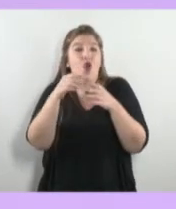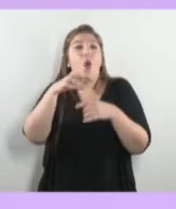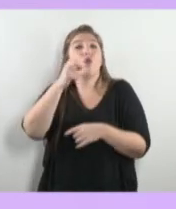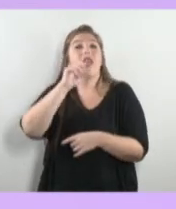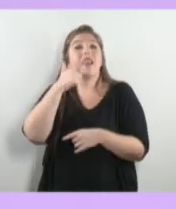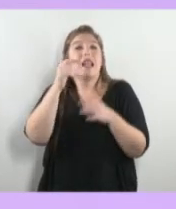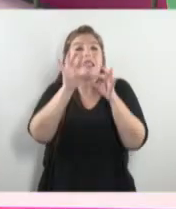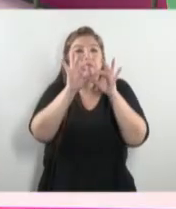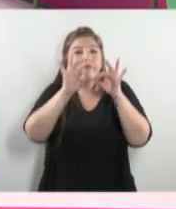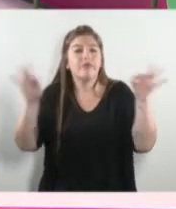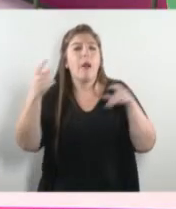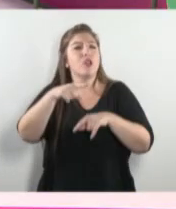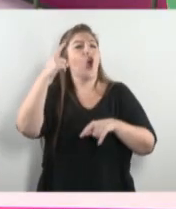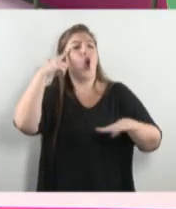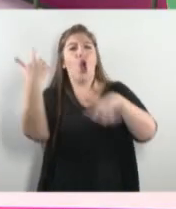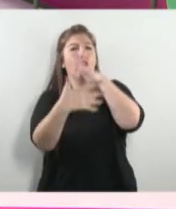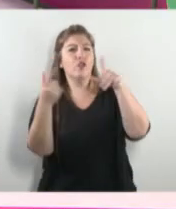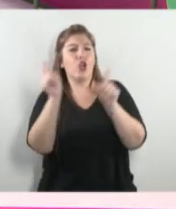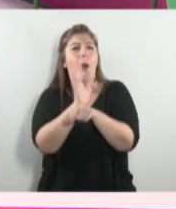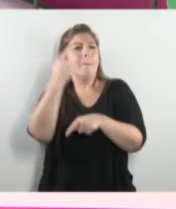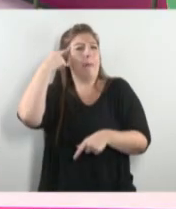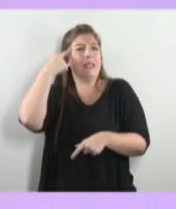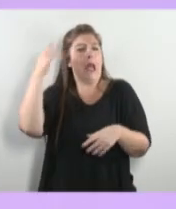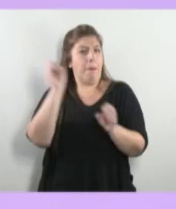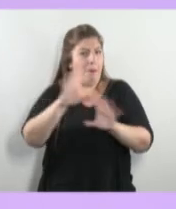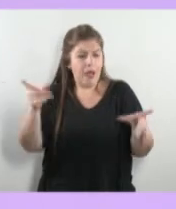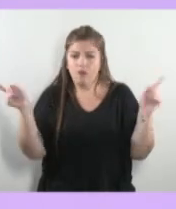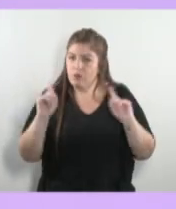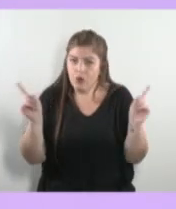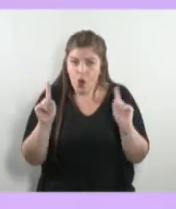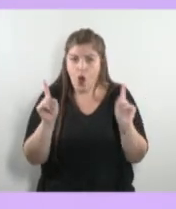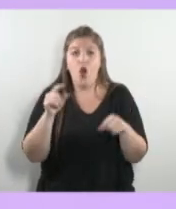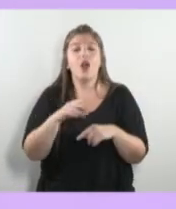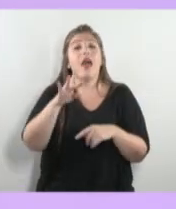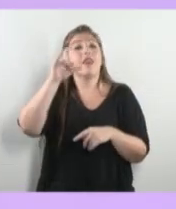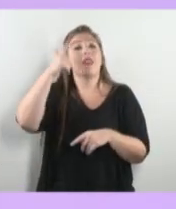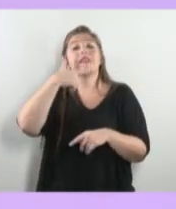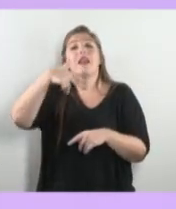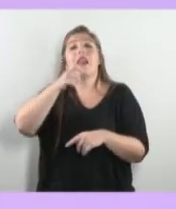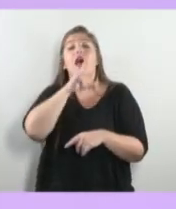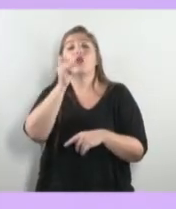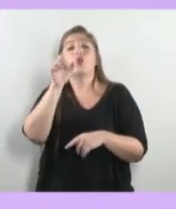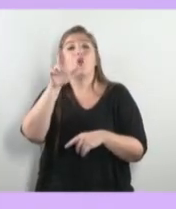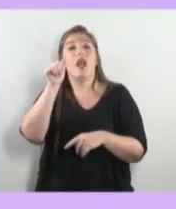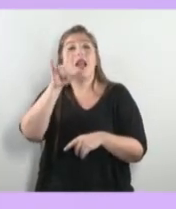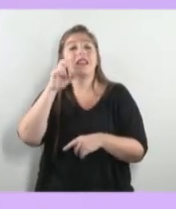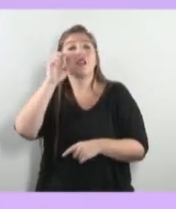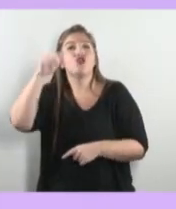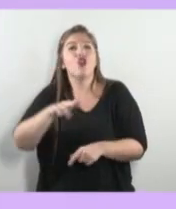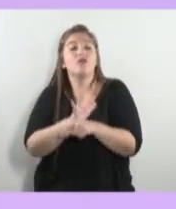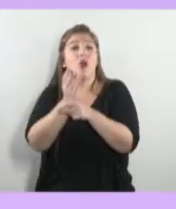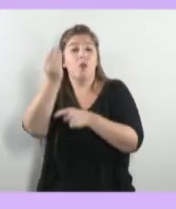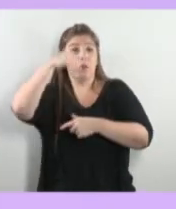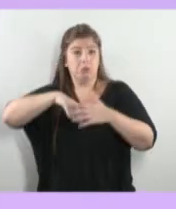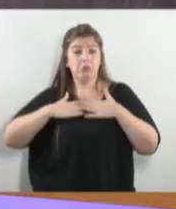no hay que confundirlo con pensar que es malo. Digamos, la desnaturalización de las proteínas, hasta podríamos decir que desde el punto de vista digestivo